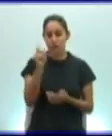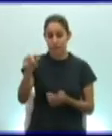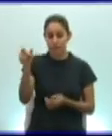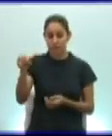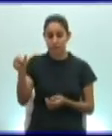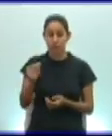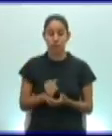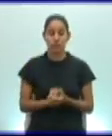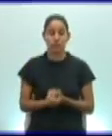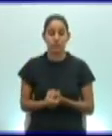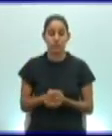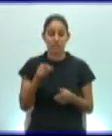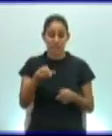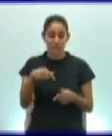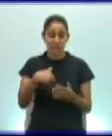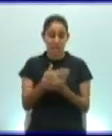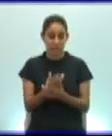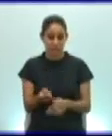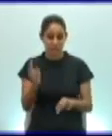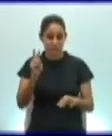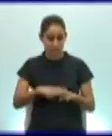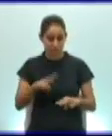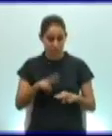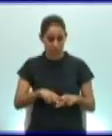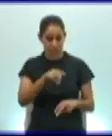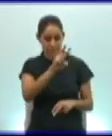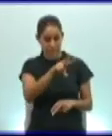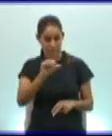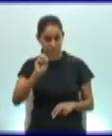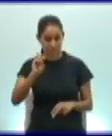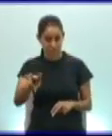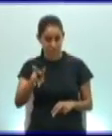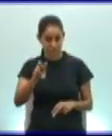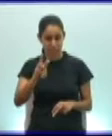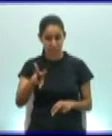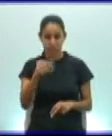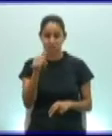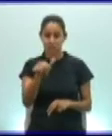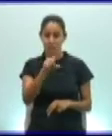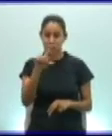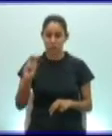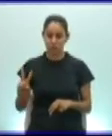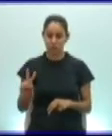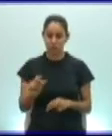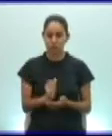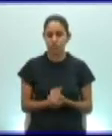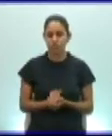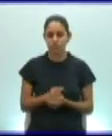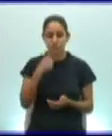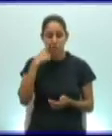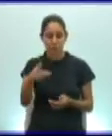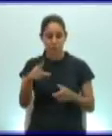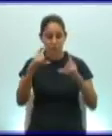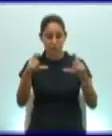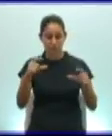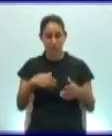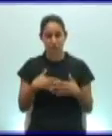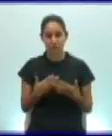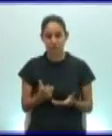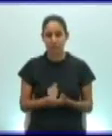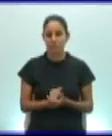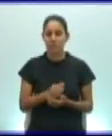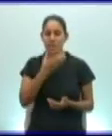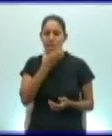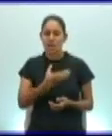día en La Habana, en 23 y 12, se produce una concentración masiva, ustedes lo vieron en las imágenes, donde